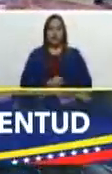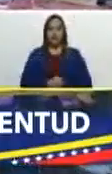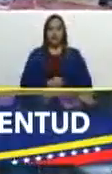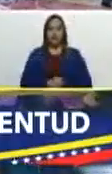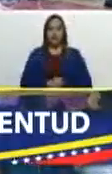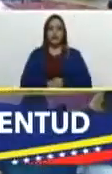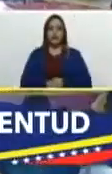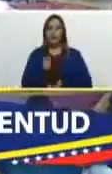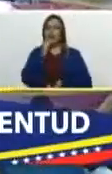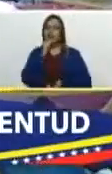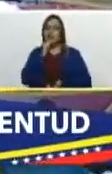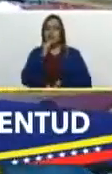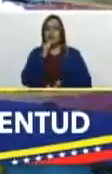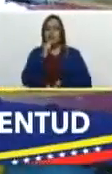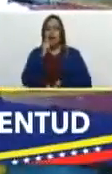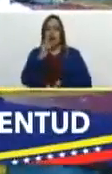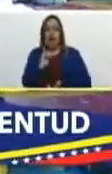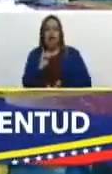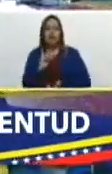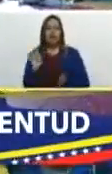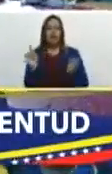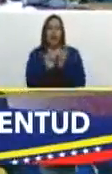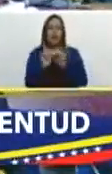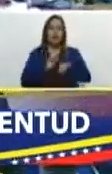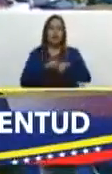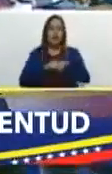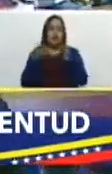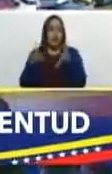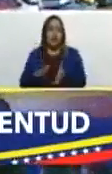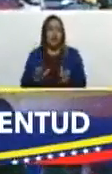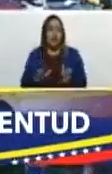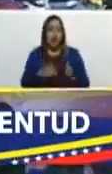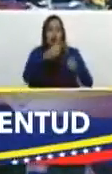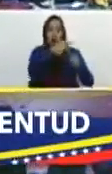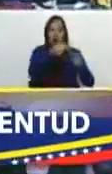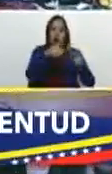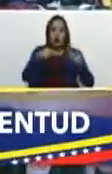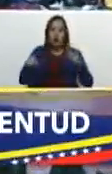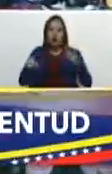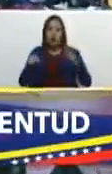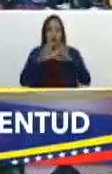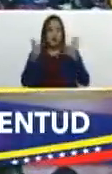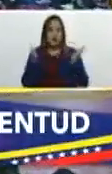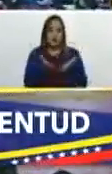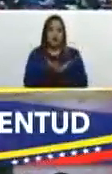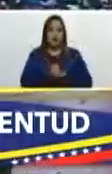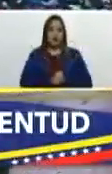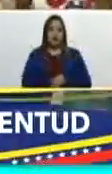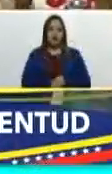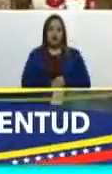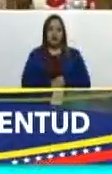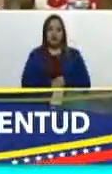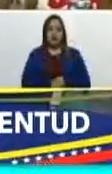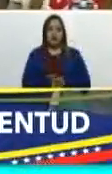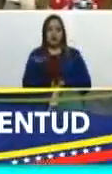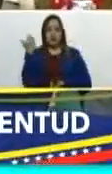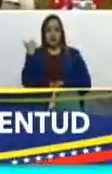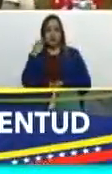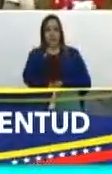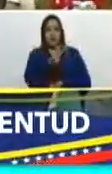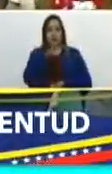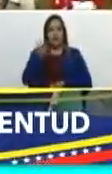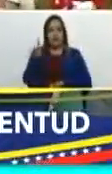Levanten la mano los que estaban recién nacidos. El resto del mundo. Hace 24